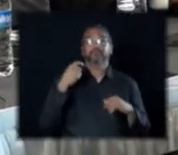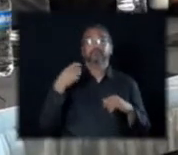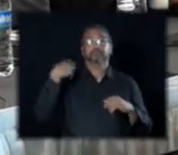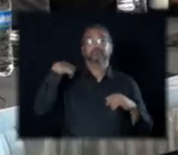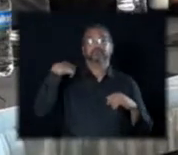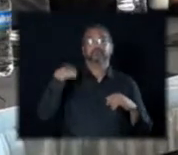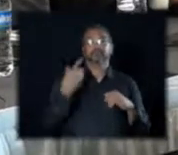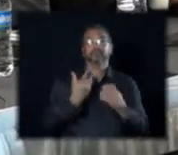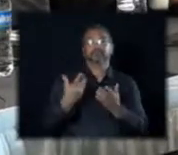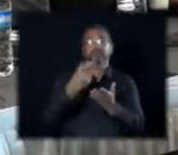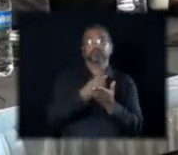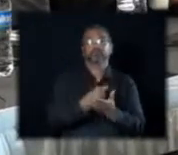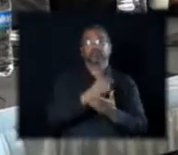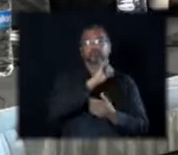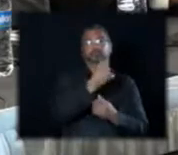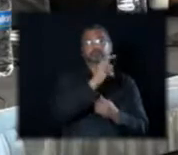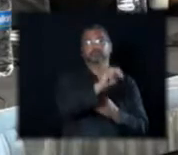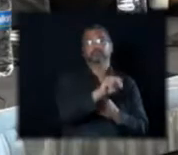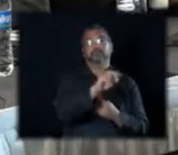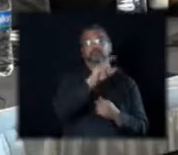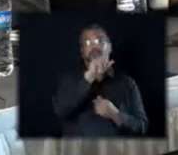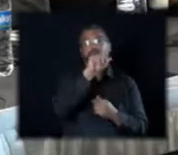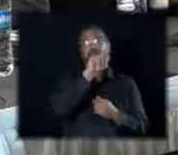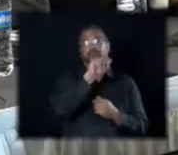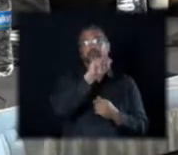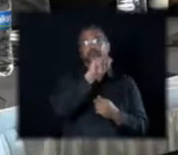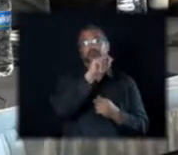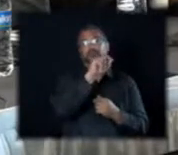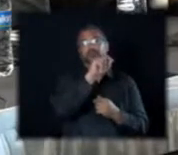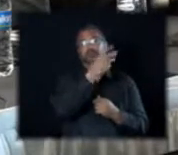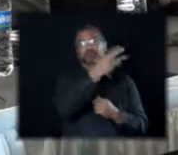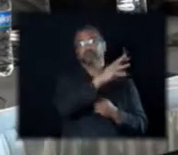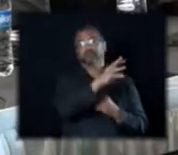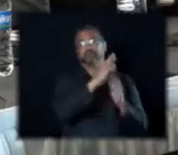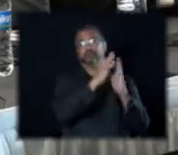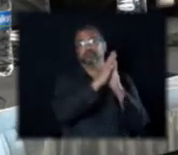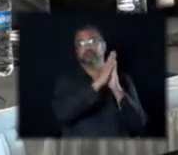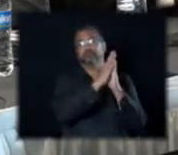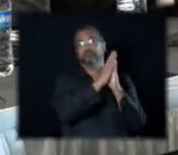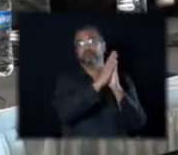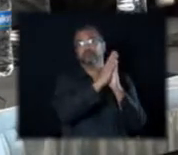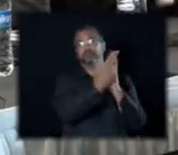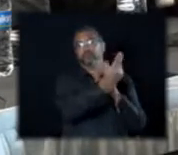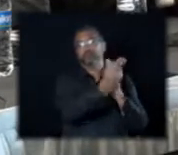2016. Yo fui secretario de Hacienda de enero de 2013 hasta octubre de